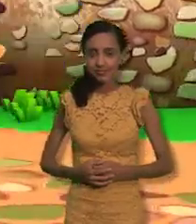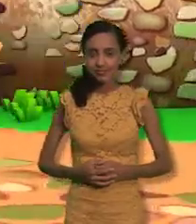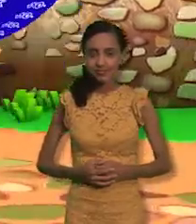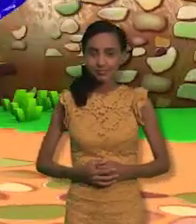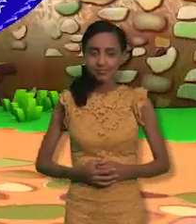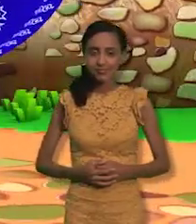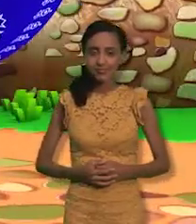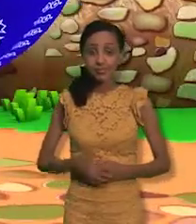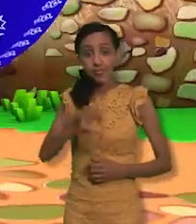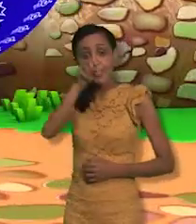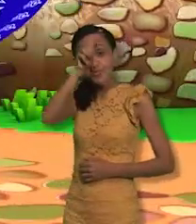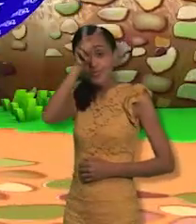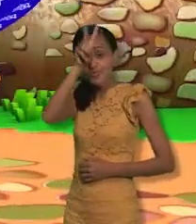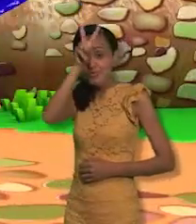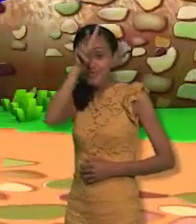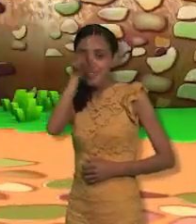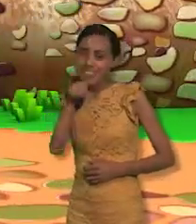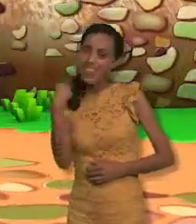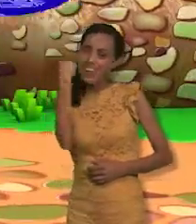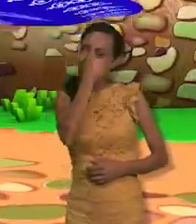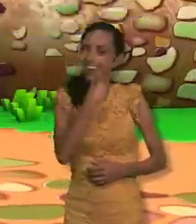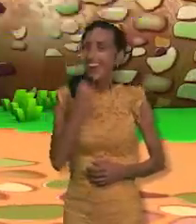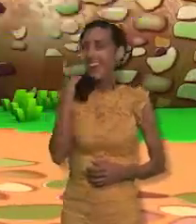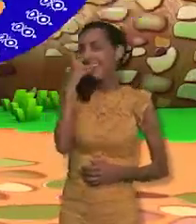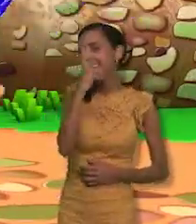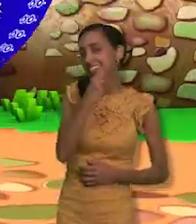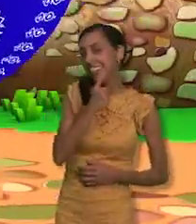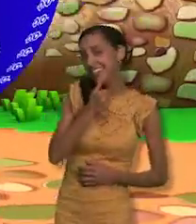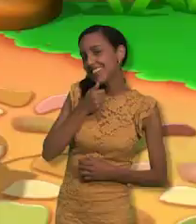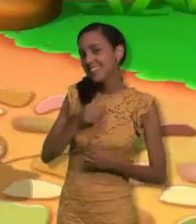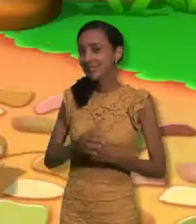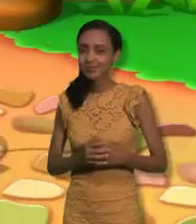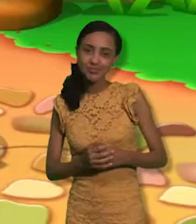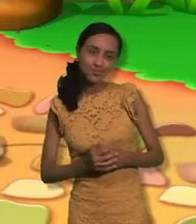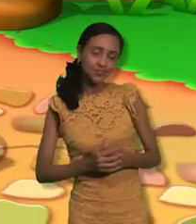Cucarachita marmila ¡Qué linda estás!